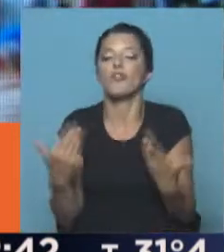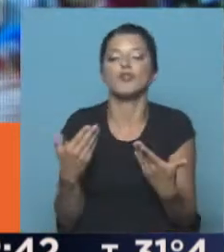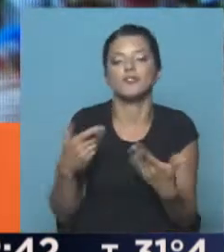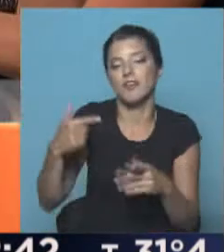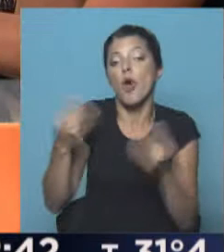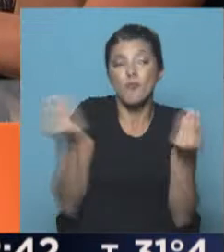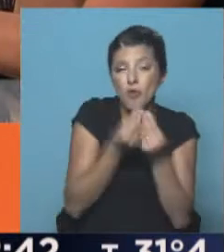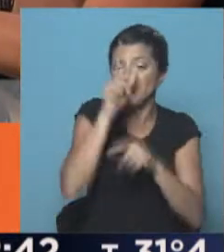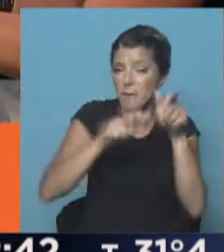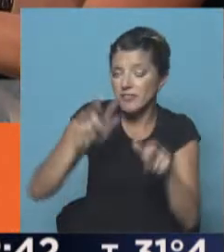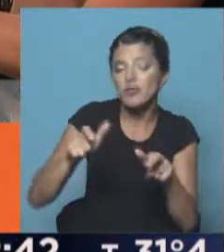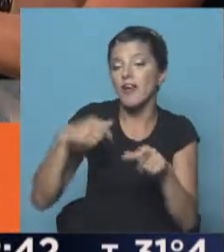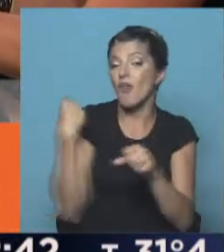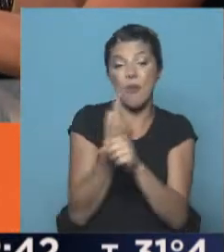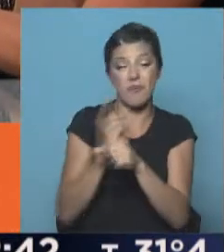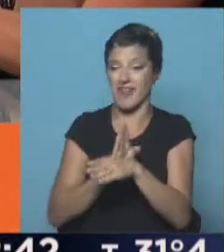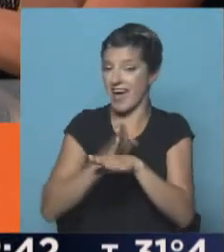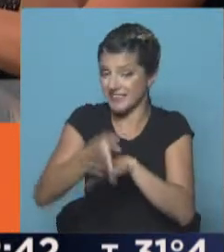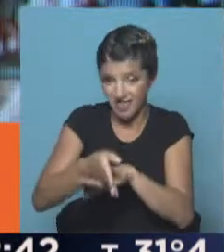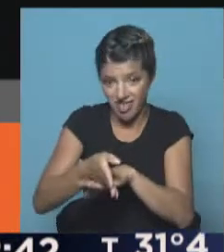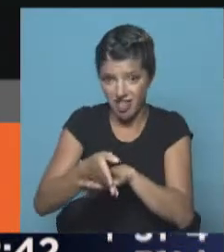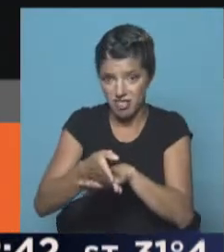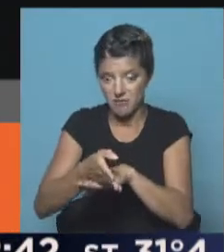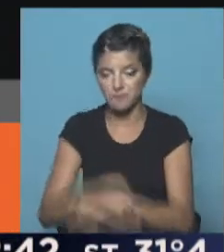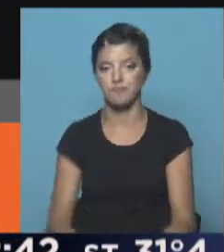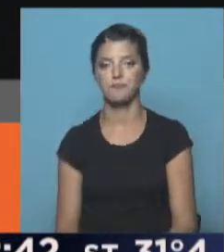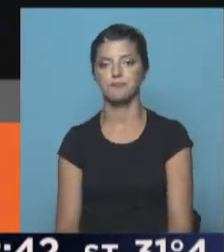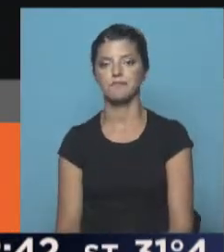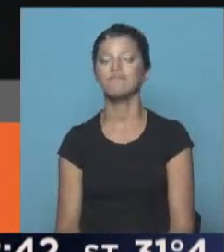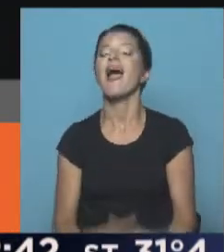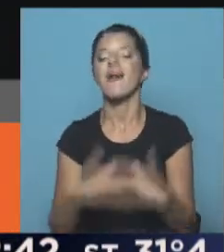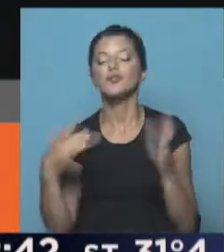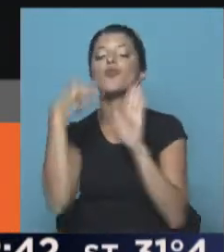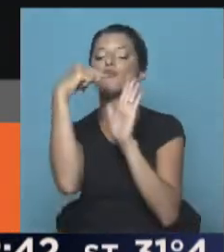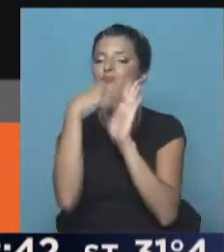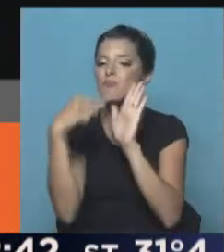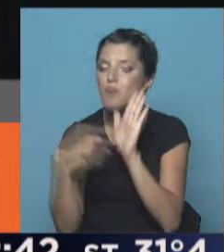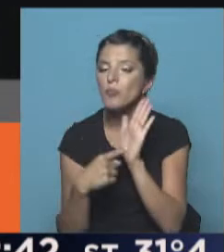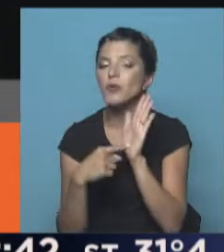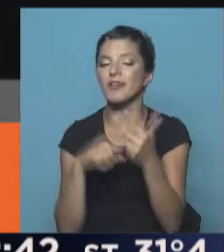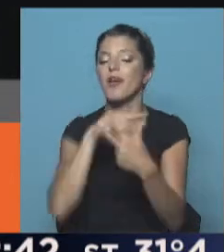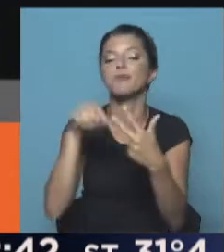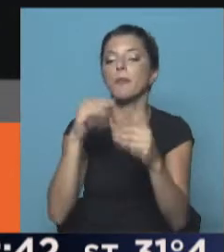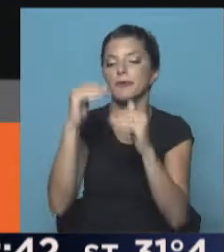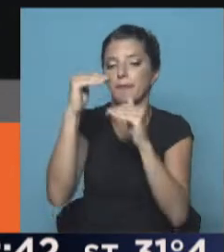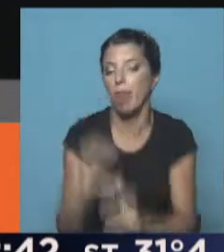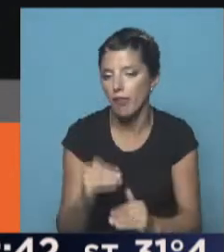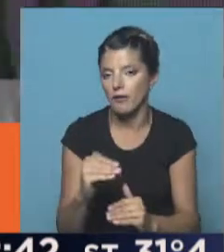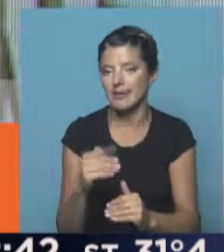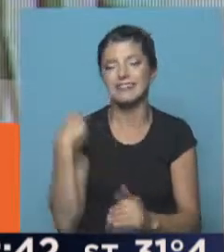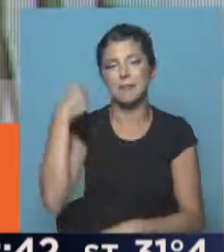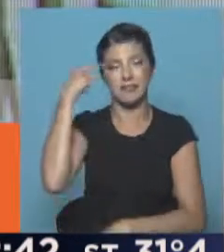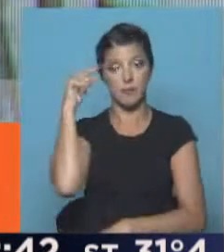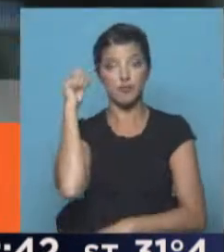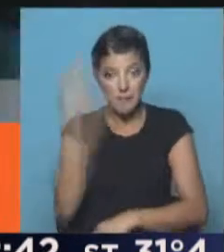población tenga ese acceso de jubilación son rasgos que evidentemente han quedado retros retrasados con respecto a lo que fue la economía